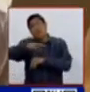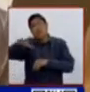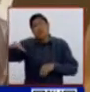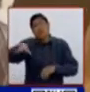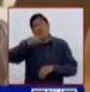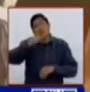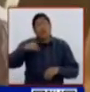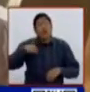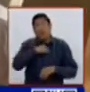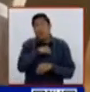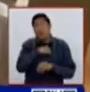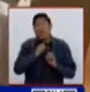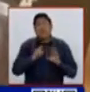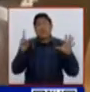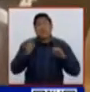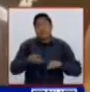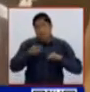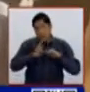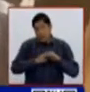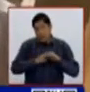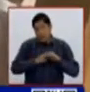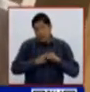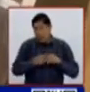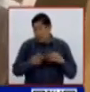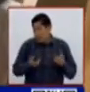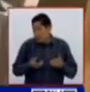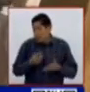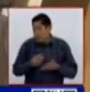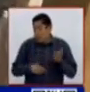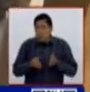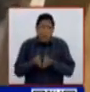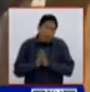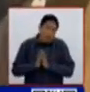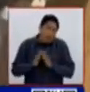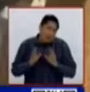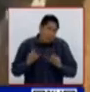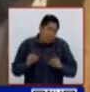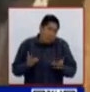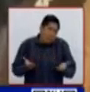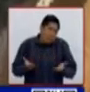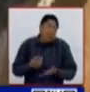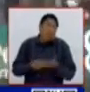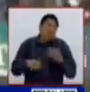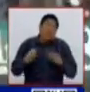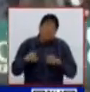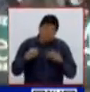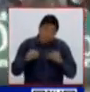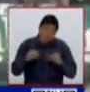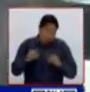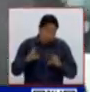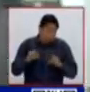A nosotros nadie nos aumenta, tampoco no nos aumentan lo que pedimos, o sea, lo que vendemos.